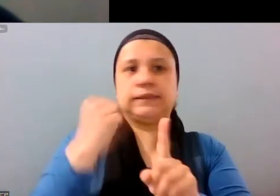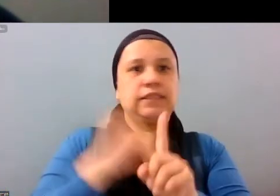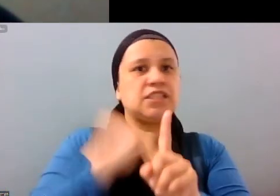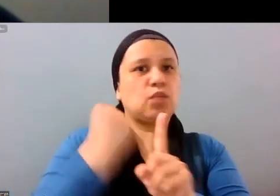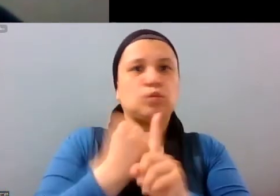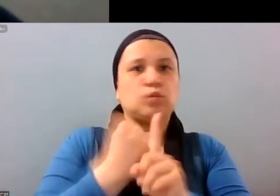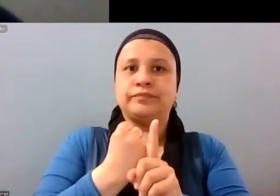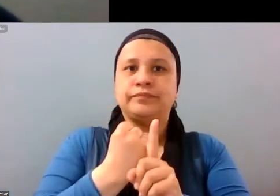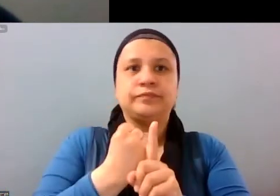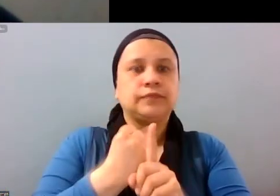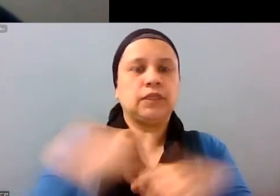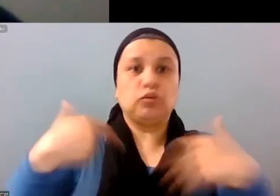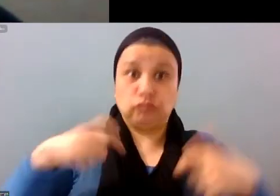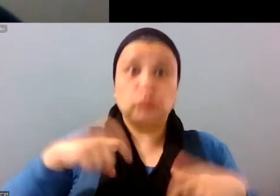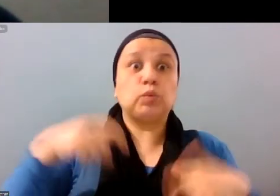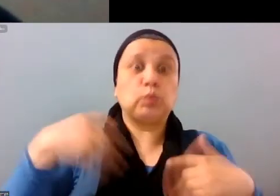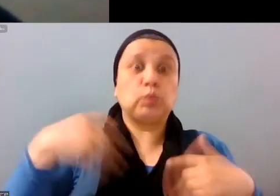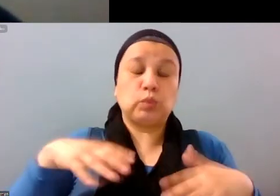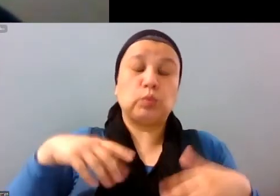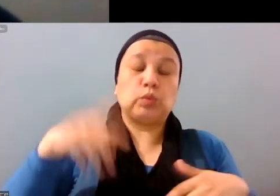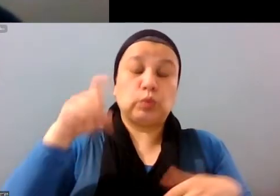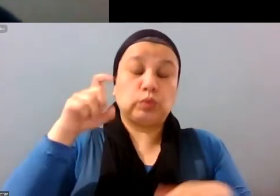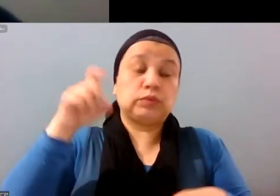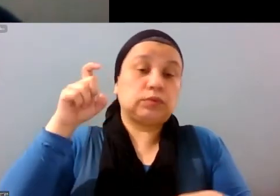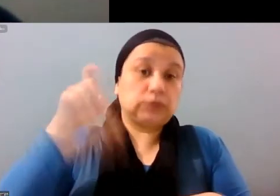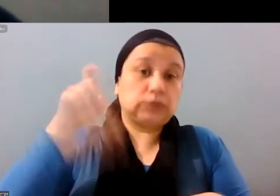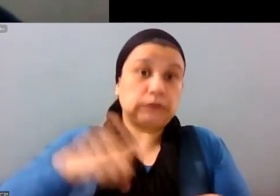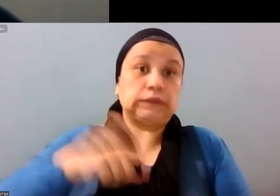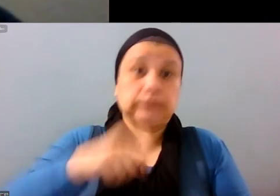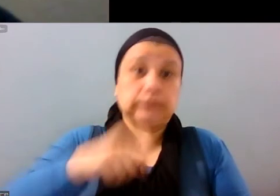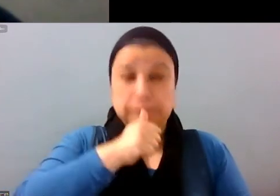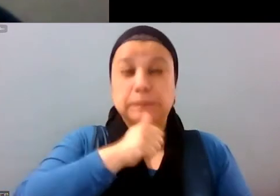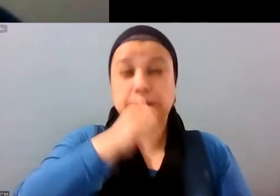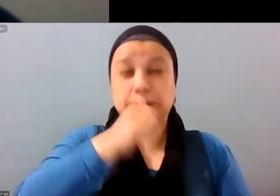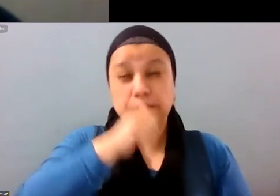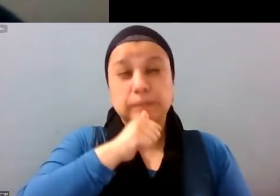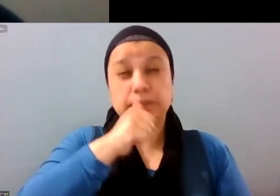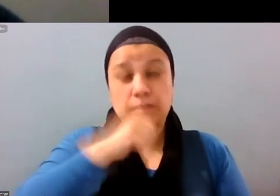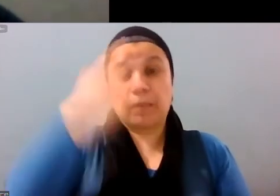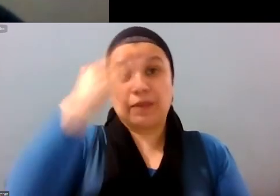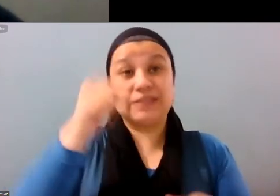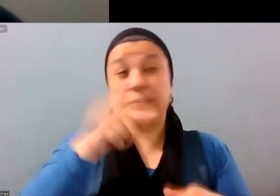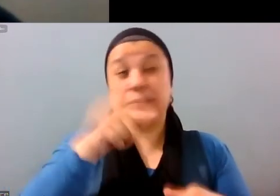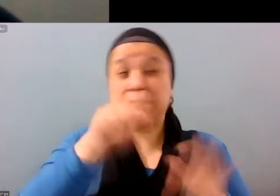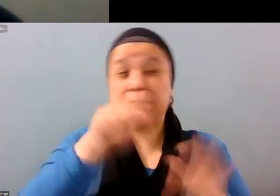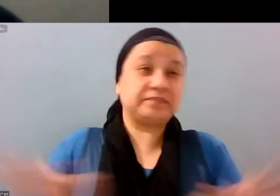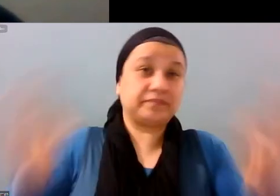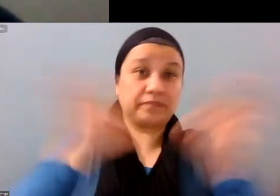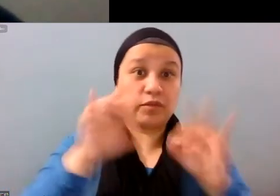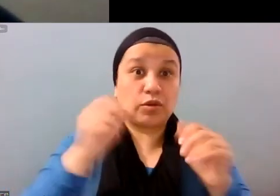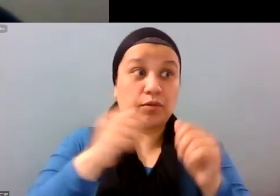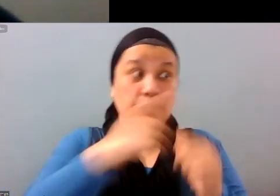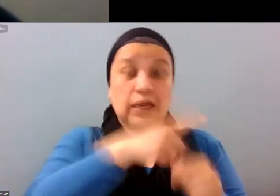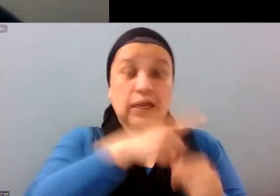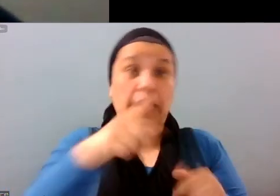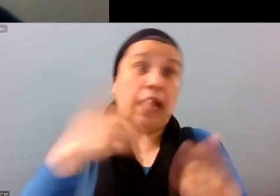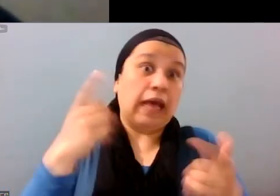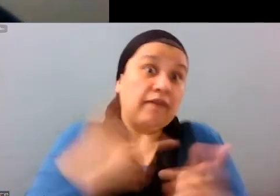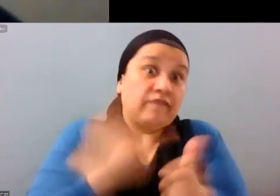armarnos pues de ahí de paciencia porque con ellos porque por rato se desesperaba